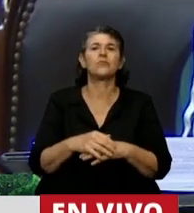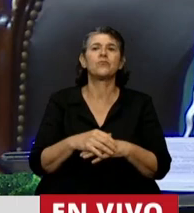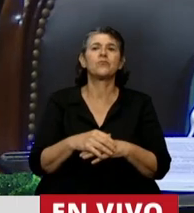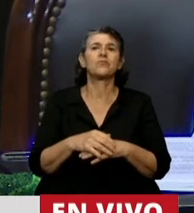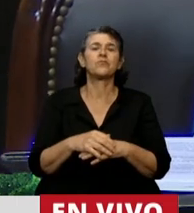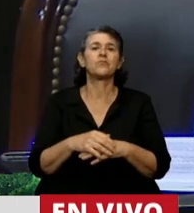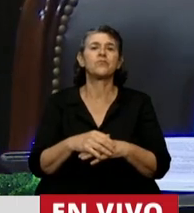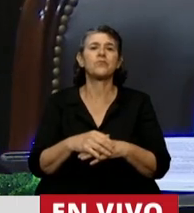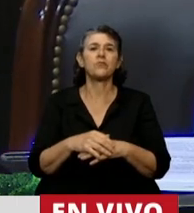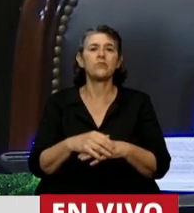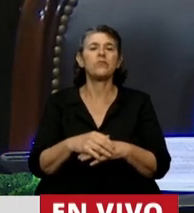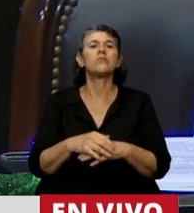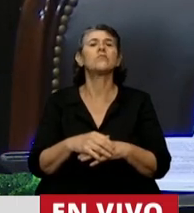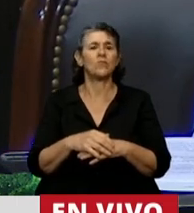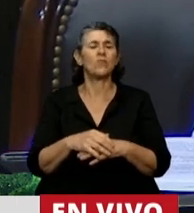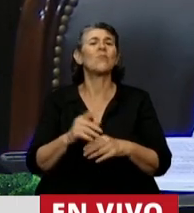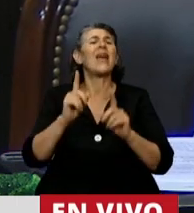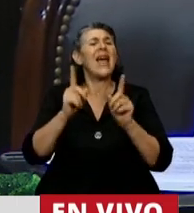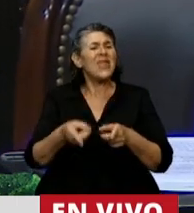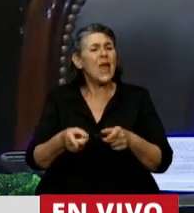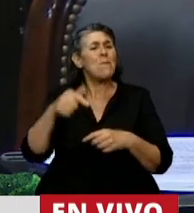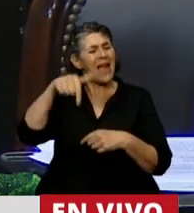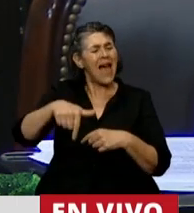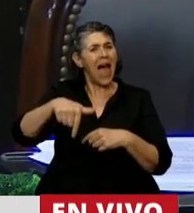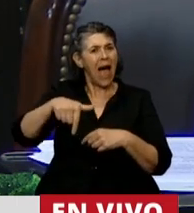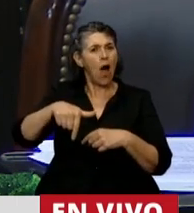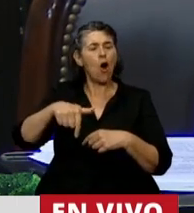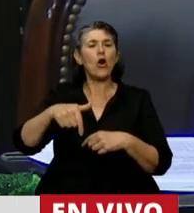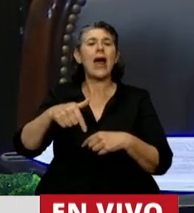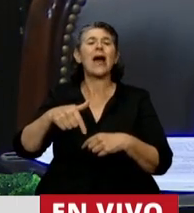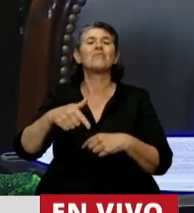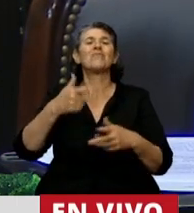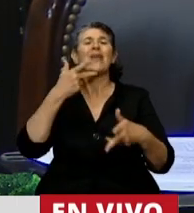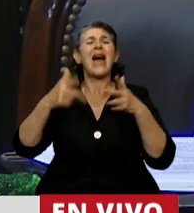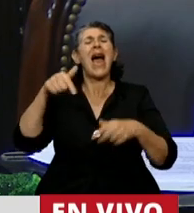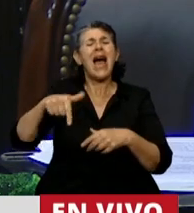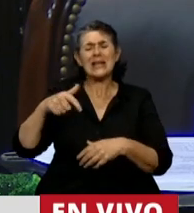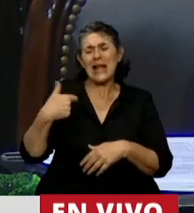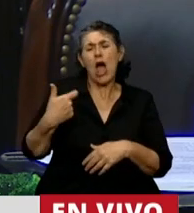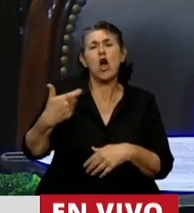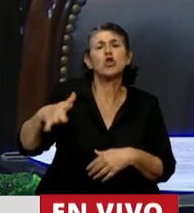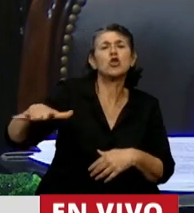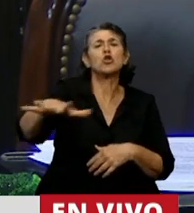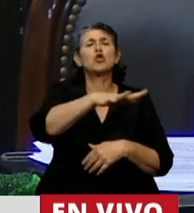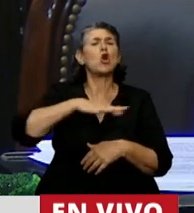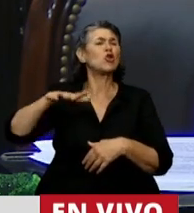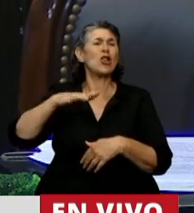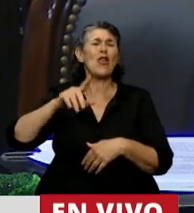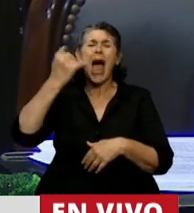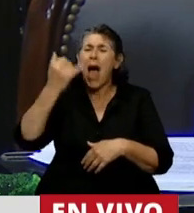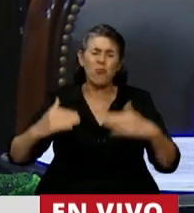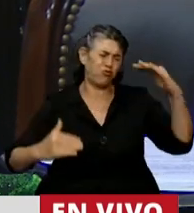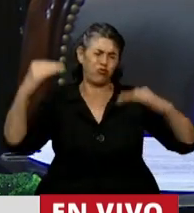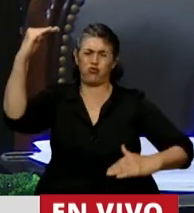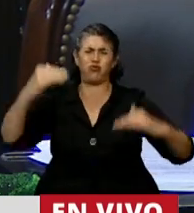despejado el marco en el que se da esta realidad, que es una sociedad surcada por profundas desigualdades